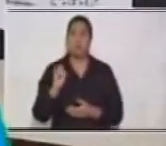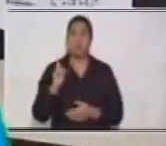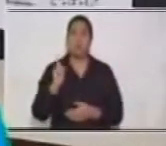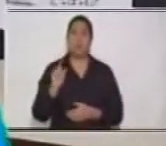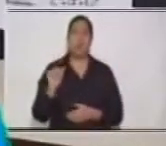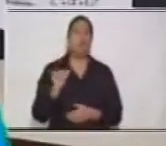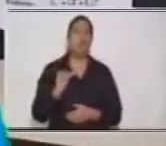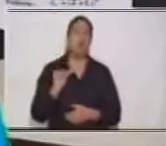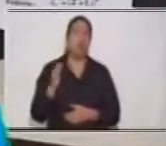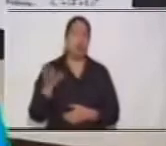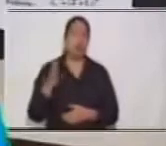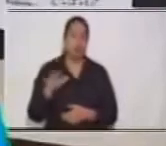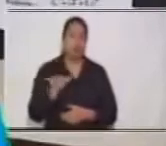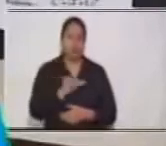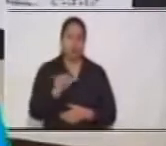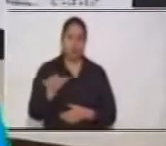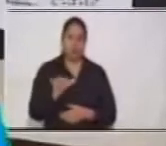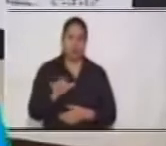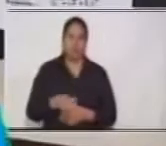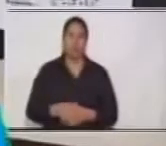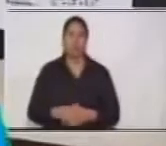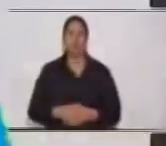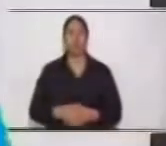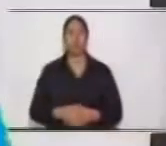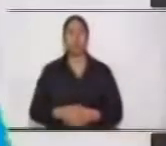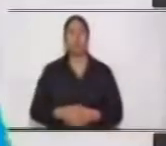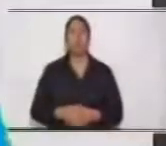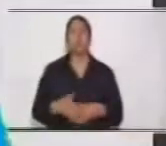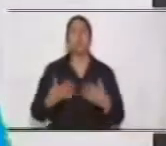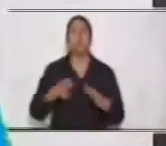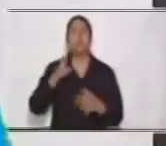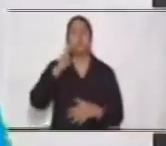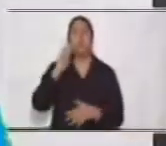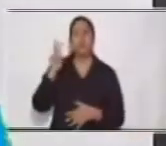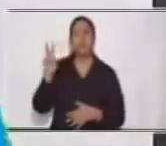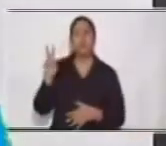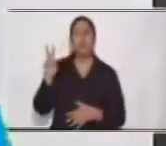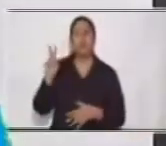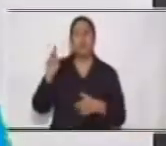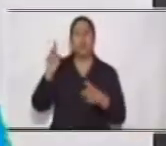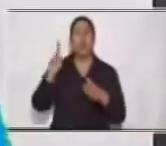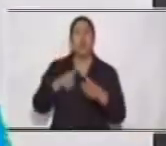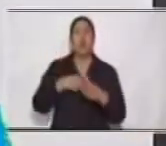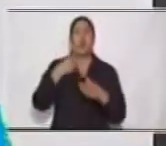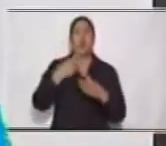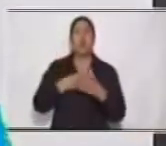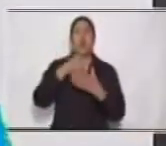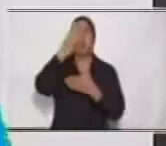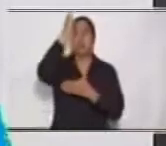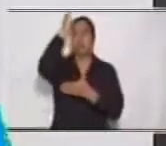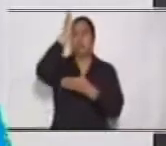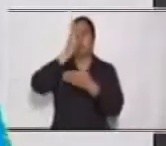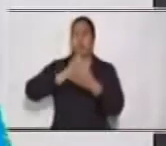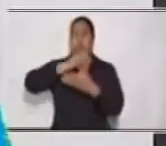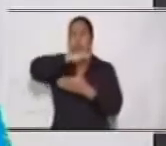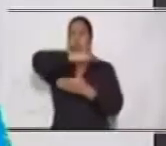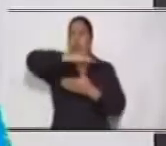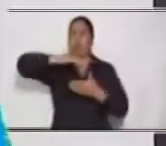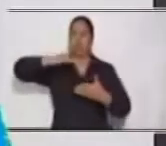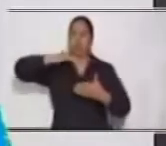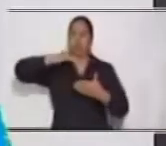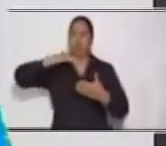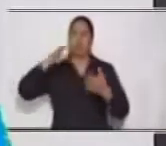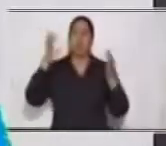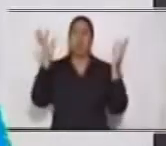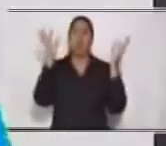referencia. Vemos que al cortar el plano, la sección va a